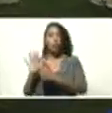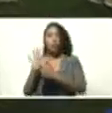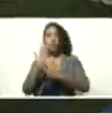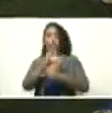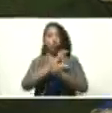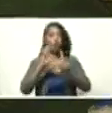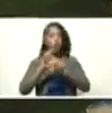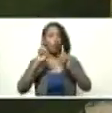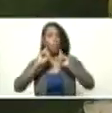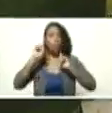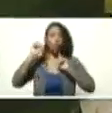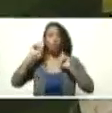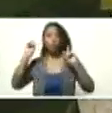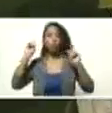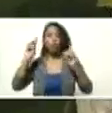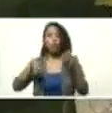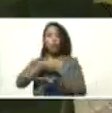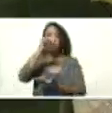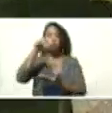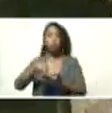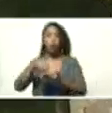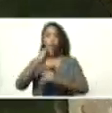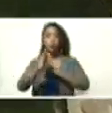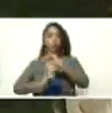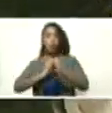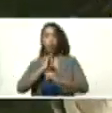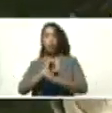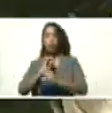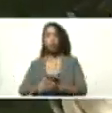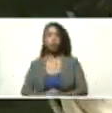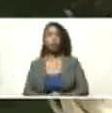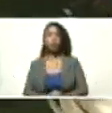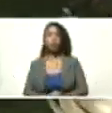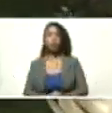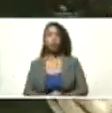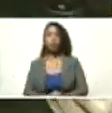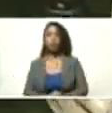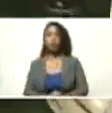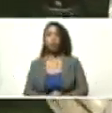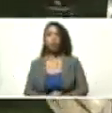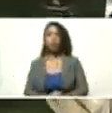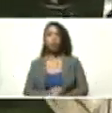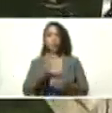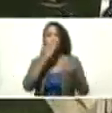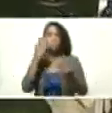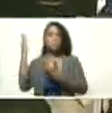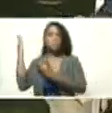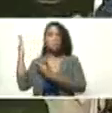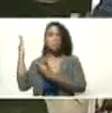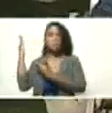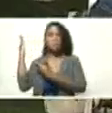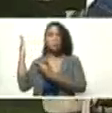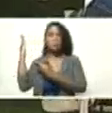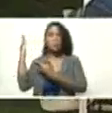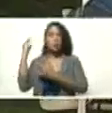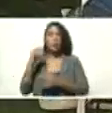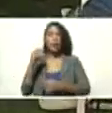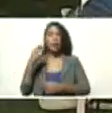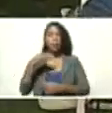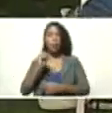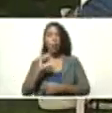culturales y musicales, nacionales e internacionales. Ahí tienes el Poliedro de Caracas, Carmen Teresa, para